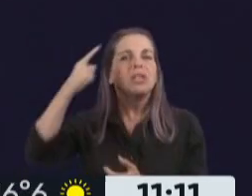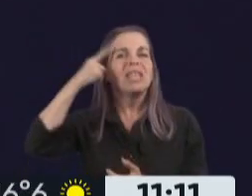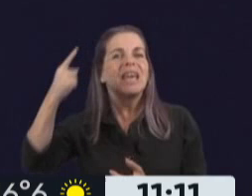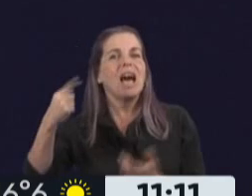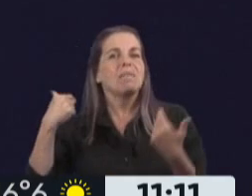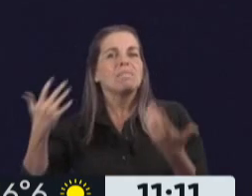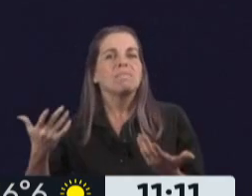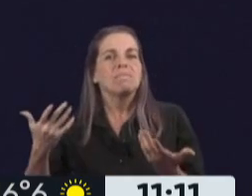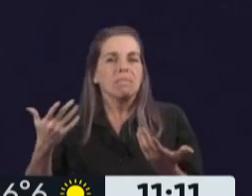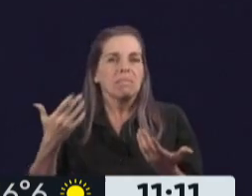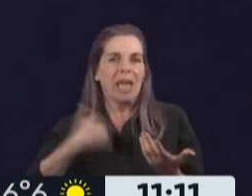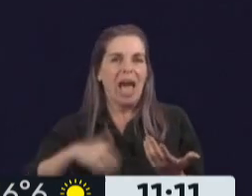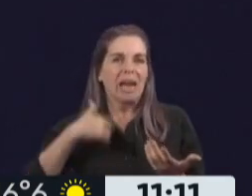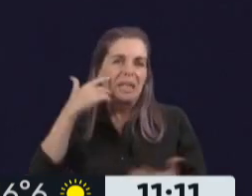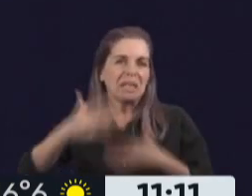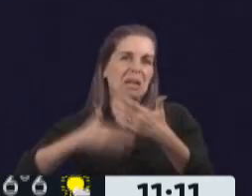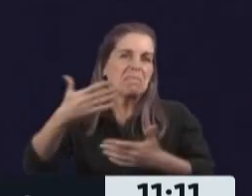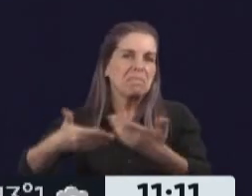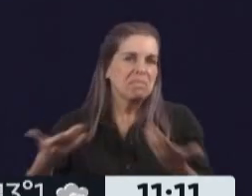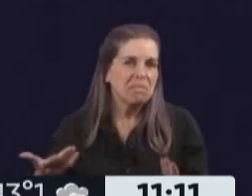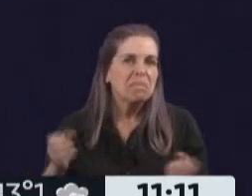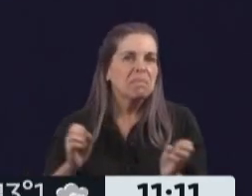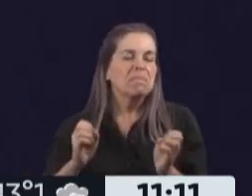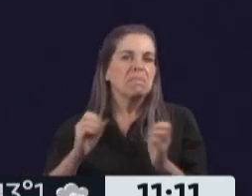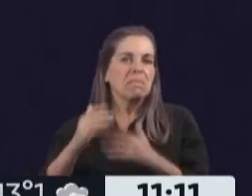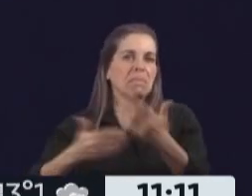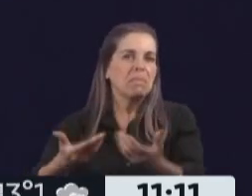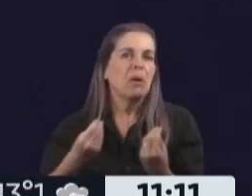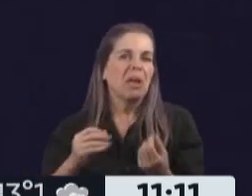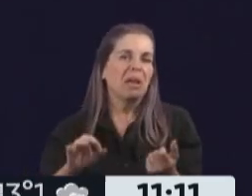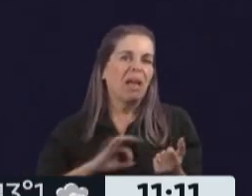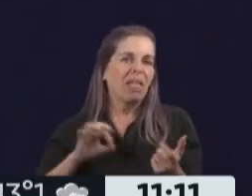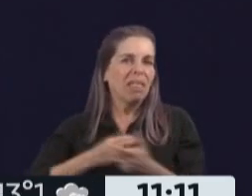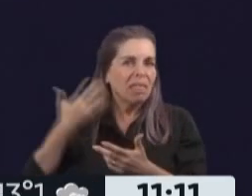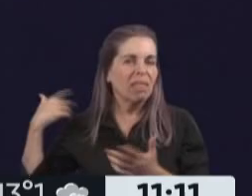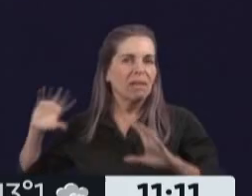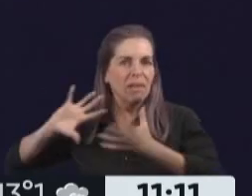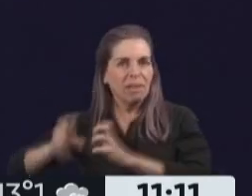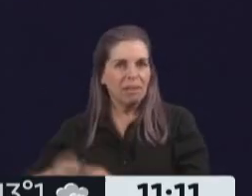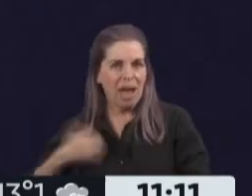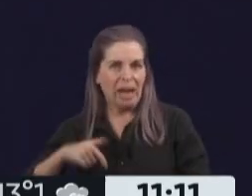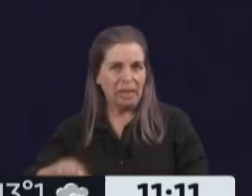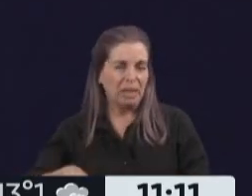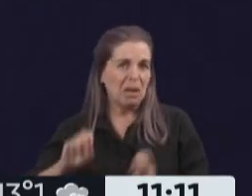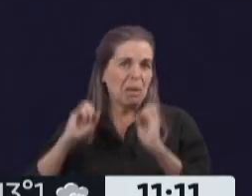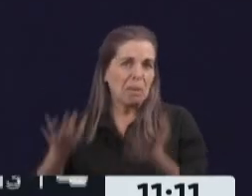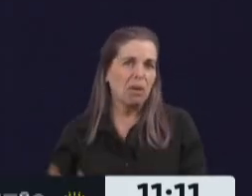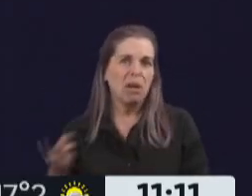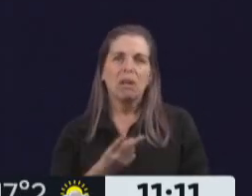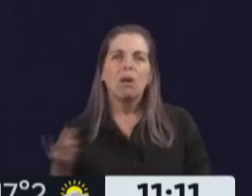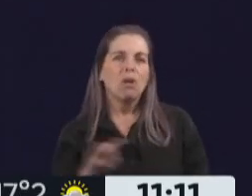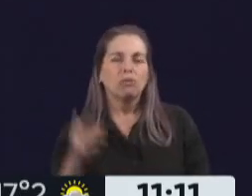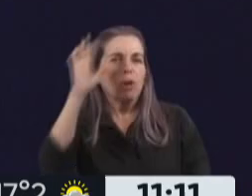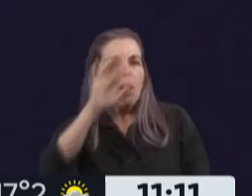termine de salir de la decadencia que nos han dejado décadas de populismo. Así que no es más que eso. Y aparte